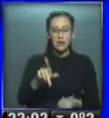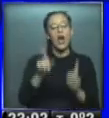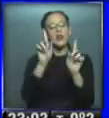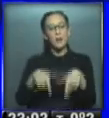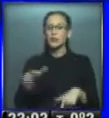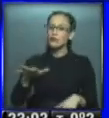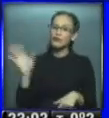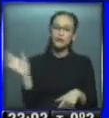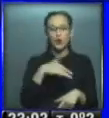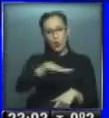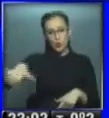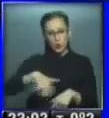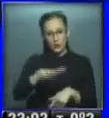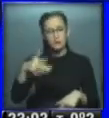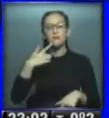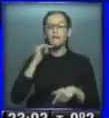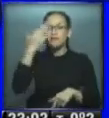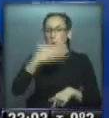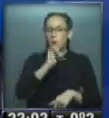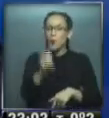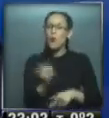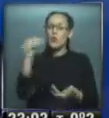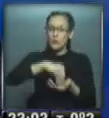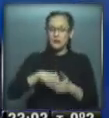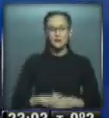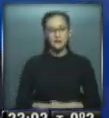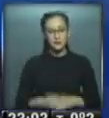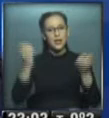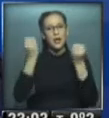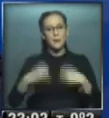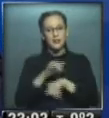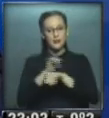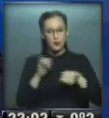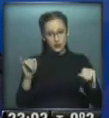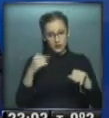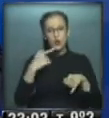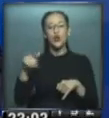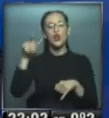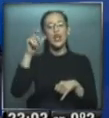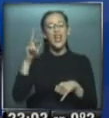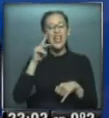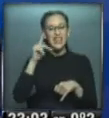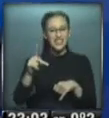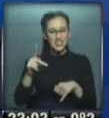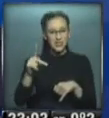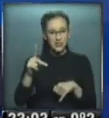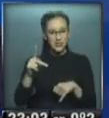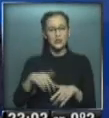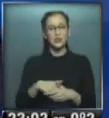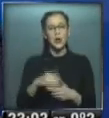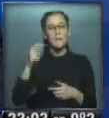la región en general. Ya te voy a estar contando un poco más. Comenzamos con la información. Entonces, Eric Milton